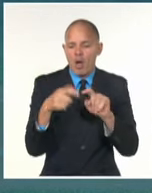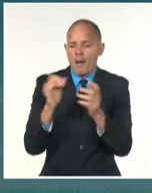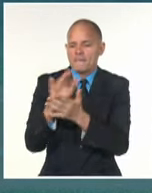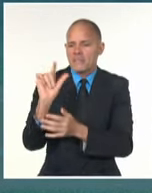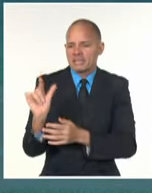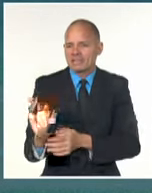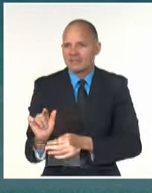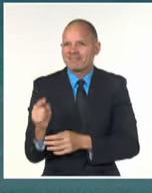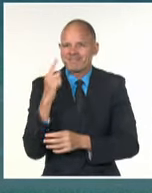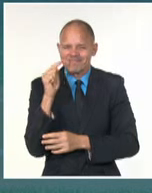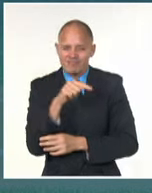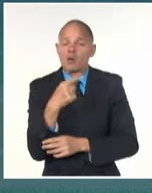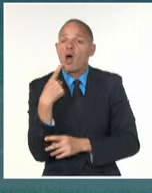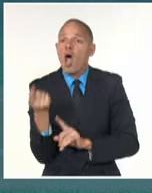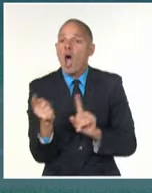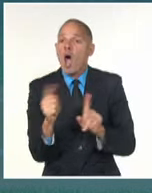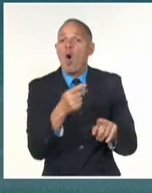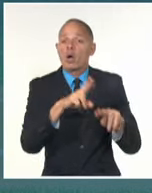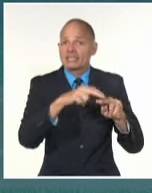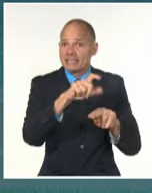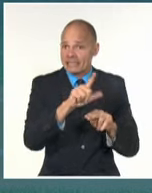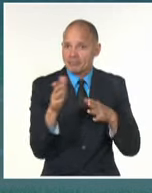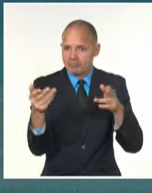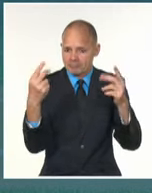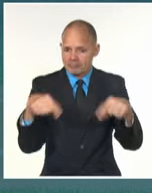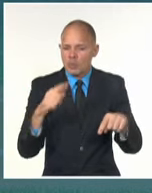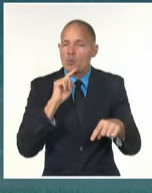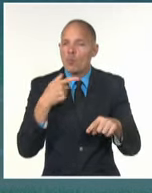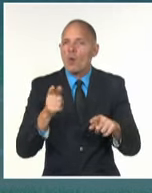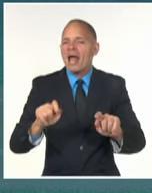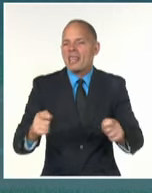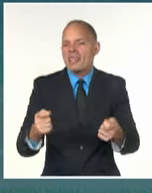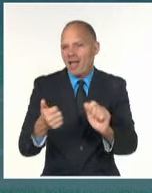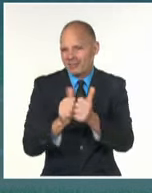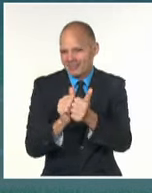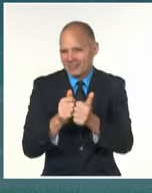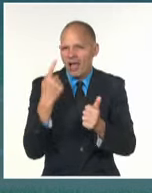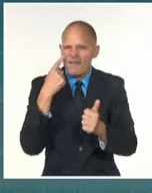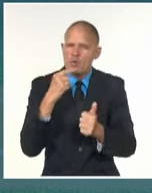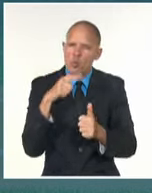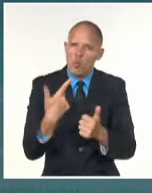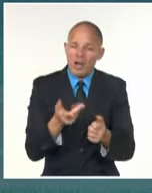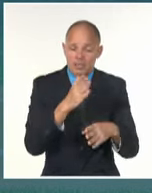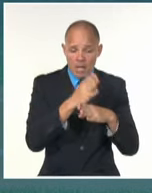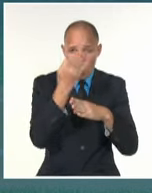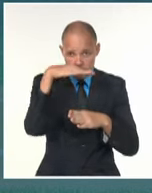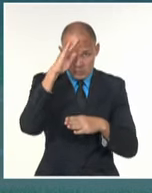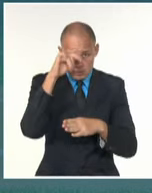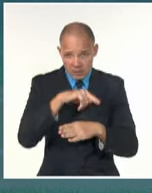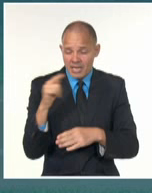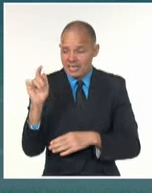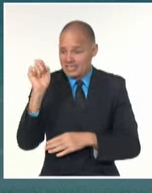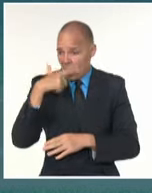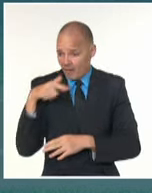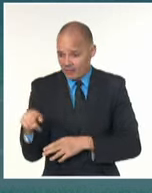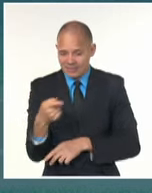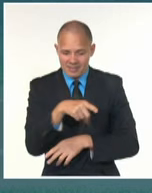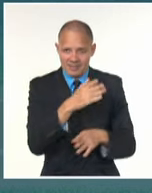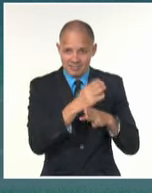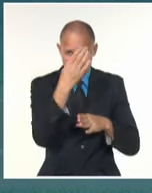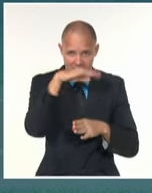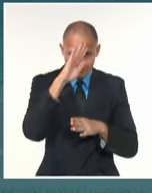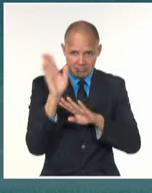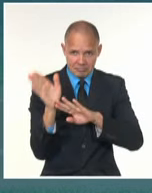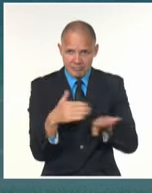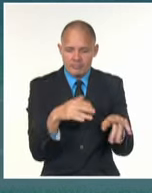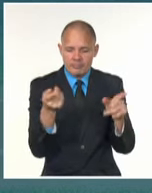el Calixto García. Telerebelde estará en el Guillermo Moncada con el duelo Ciego de Ávila Santiago. Granma visitará Artemisa en